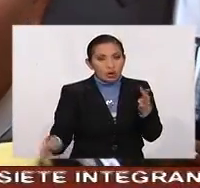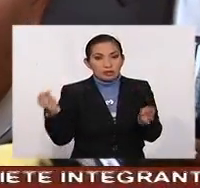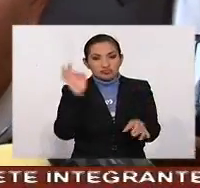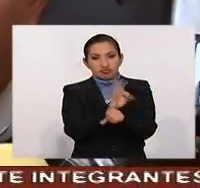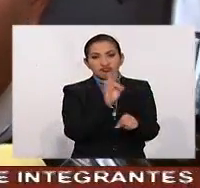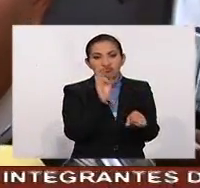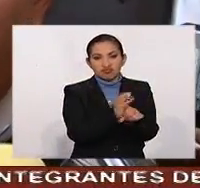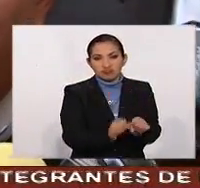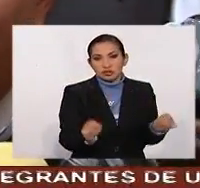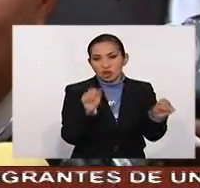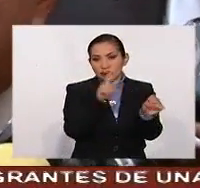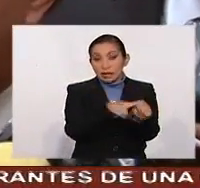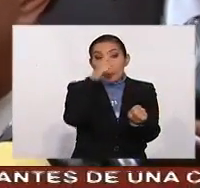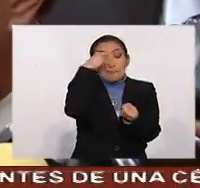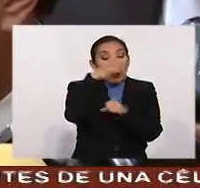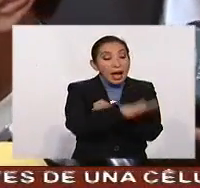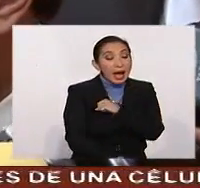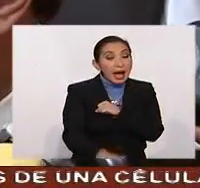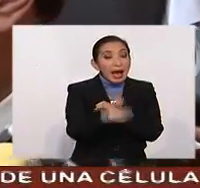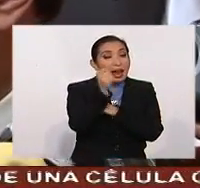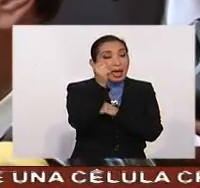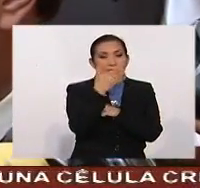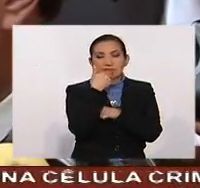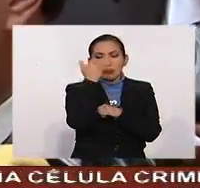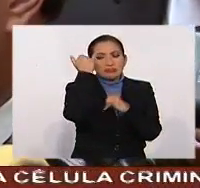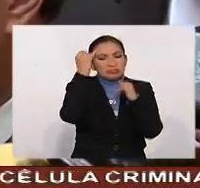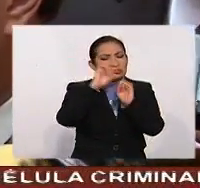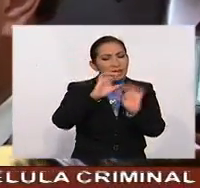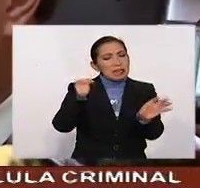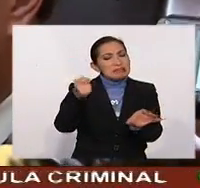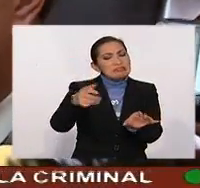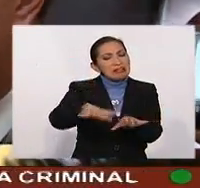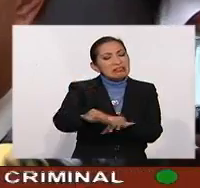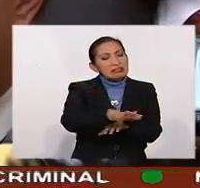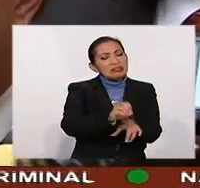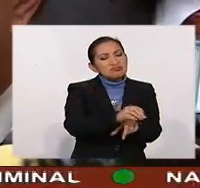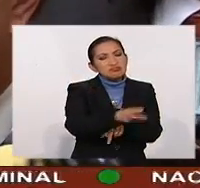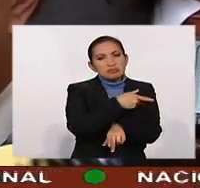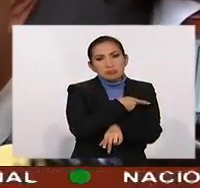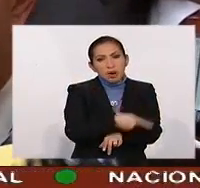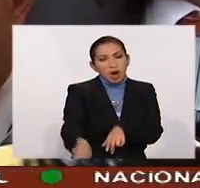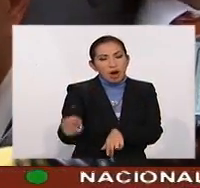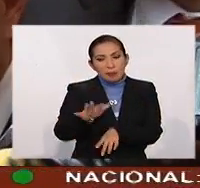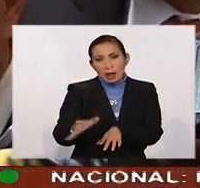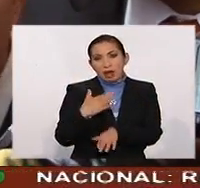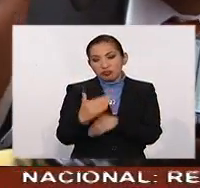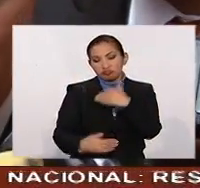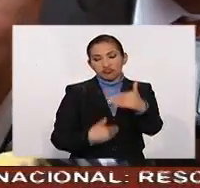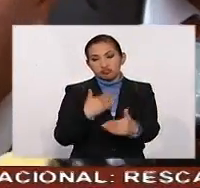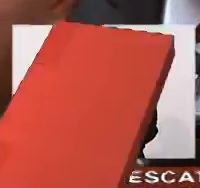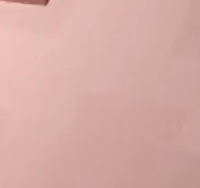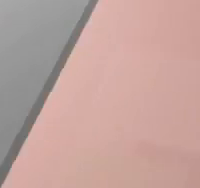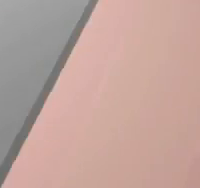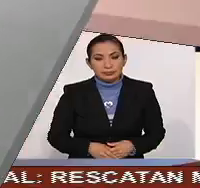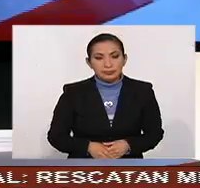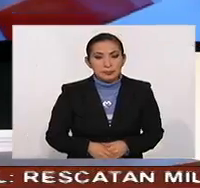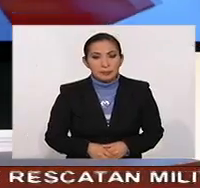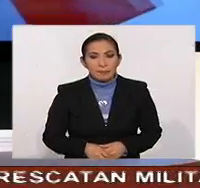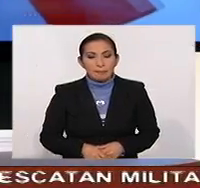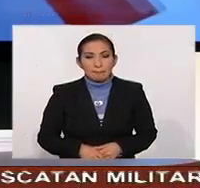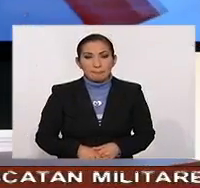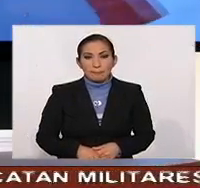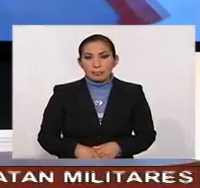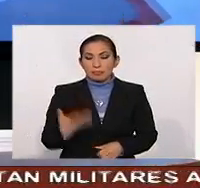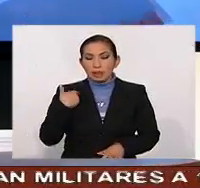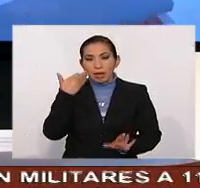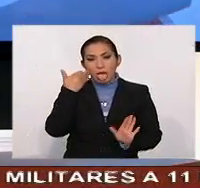seguridad social, para poder así tener una idea clara de cómo está impactando en la pobreza su gestión. Y